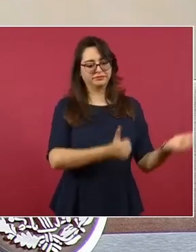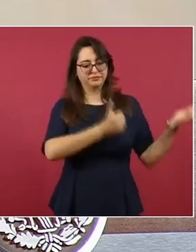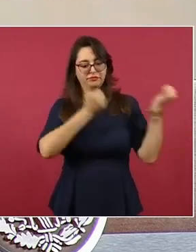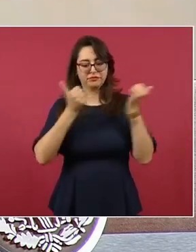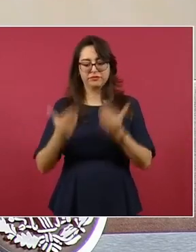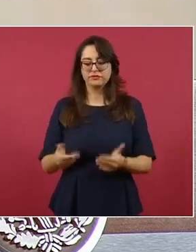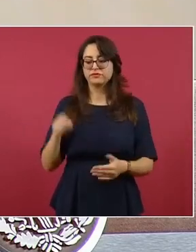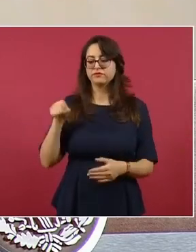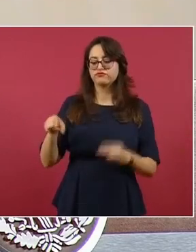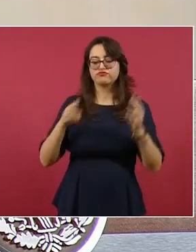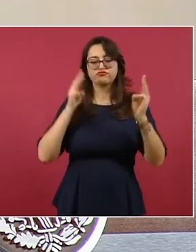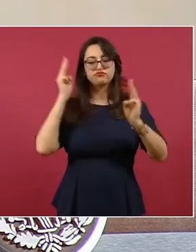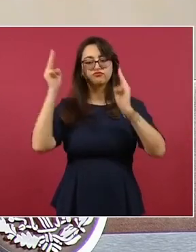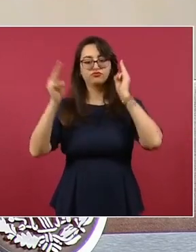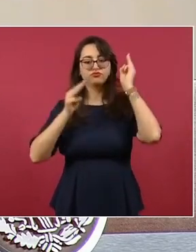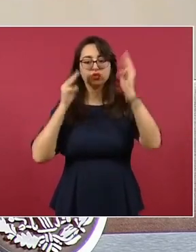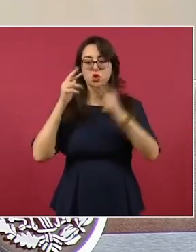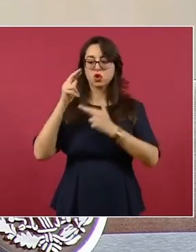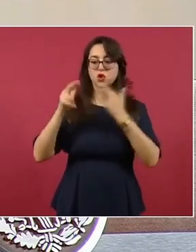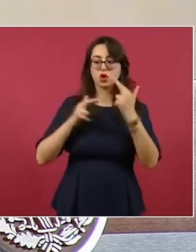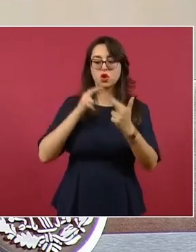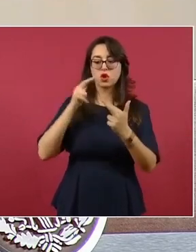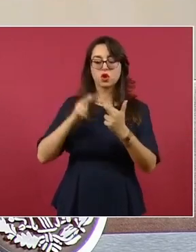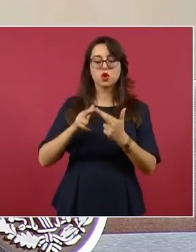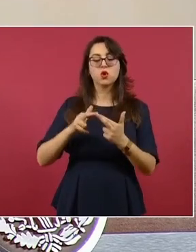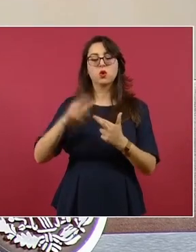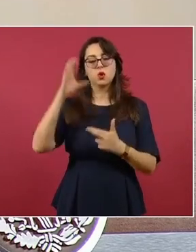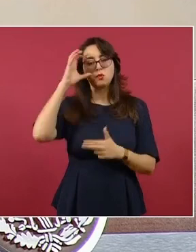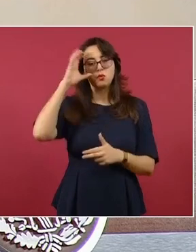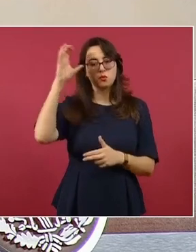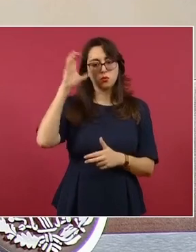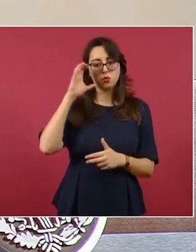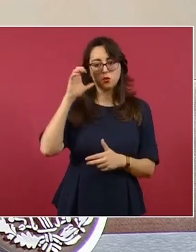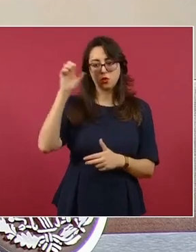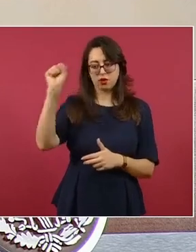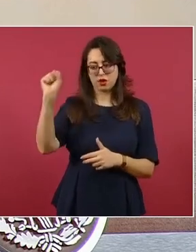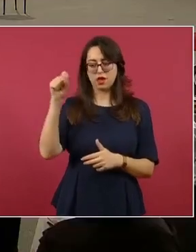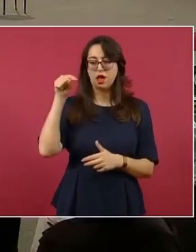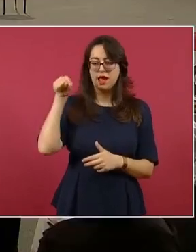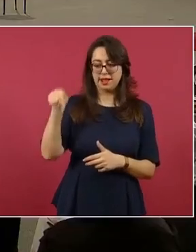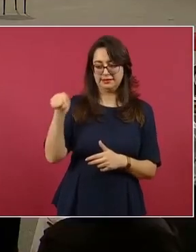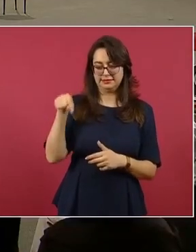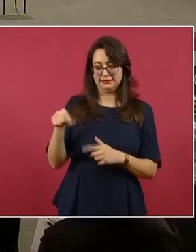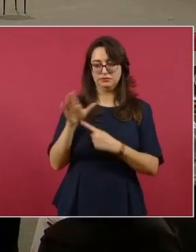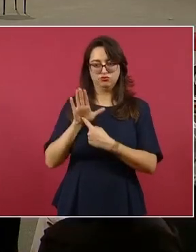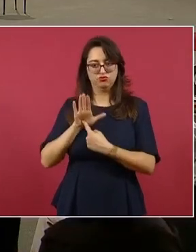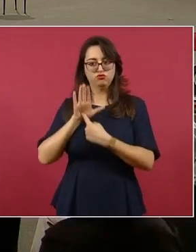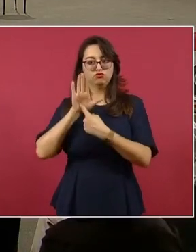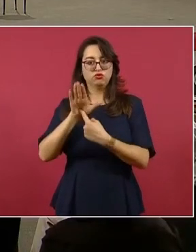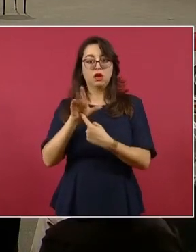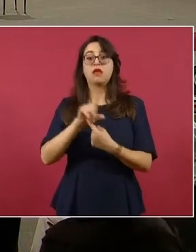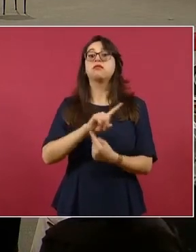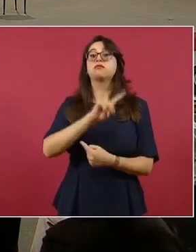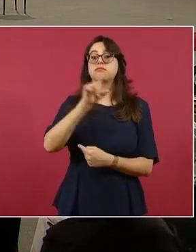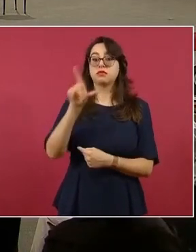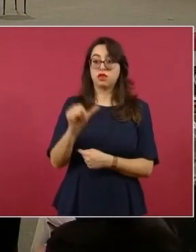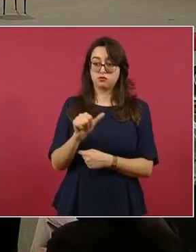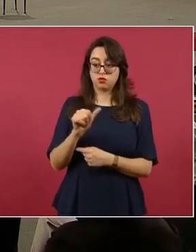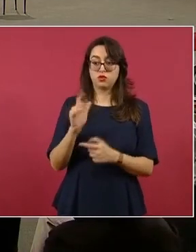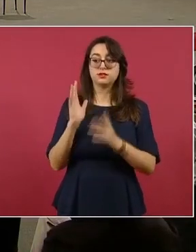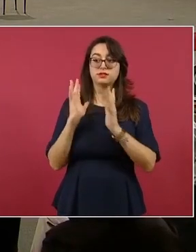exhibición en el Museo Regional de los Pueblos de Morelos, Palacio de Cortés, volverá a la zona arqueológica de